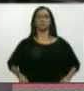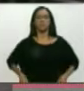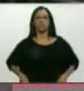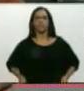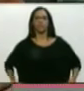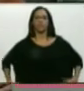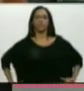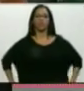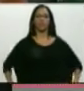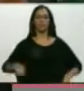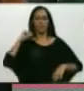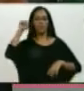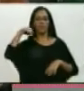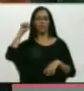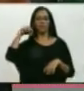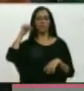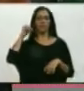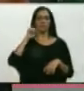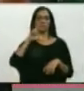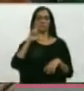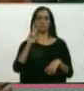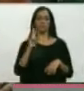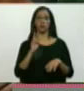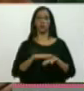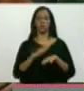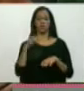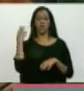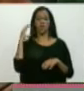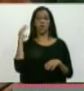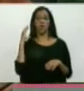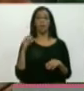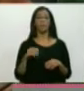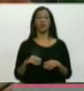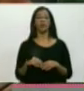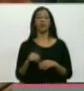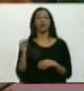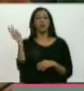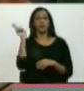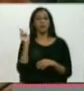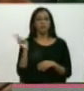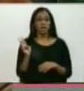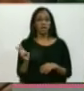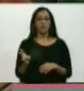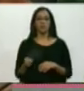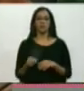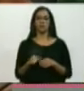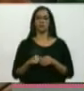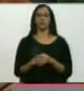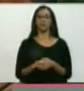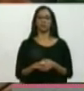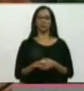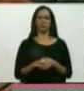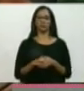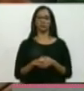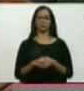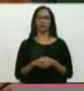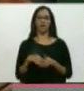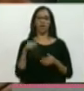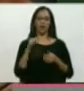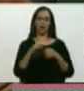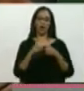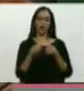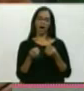Vamos con el video número 32, porque los colombianos en Venezuela, es decir, la